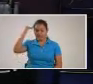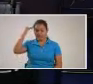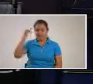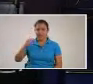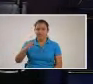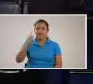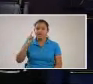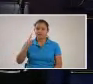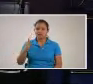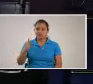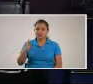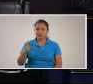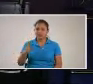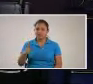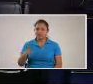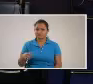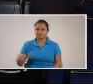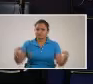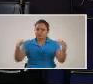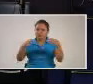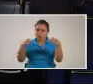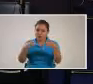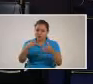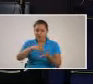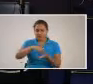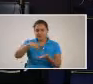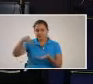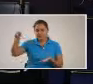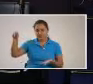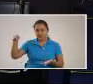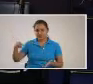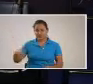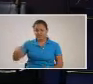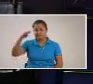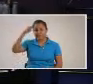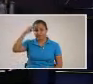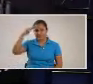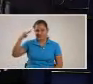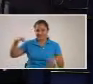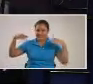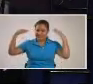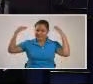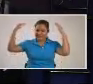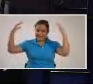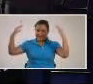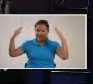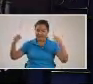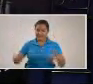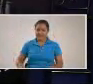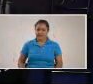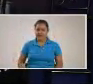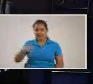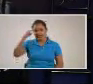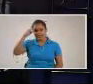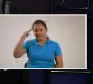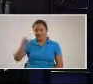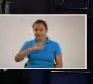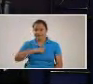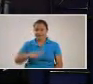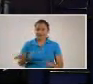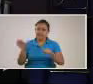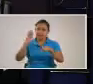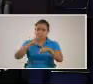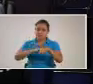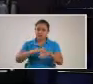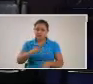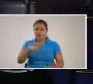una confederación de naciones. Es el jefe soberano, es el jefe que está por encima de